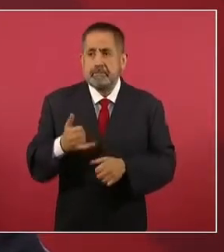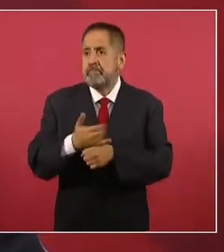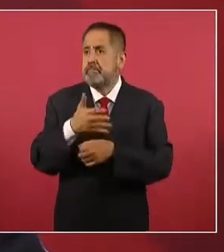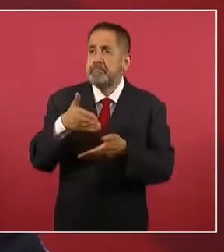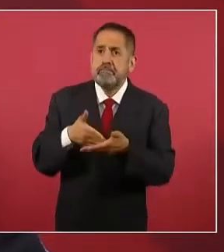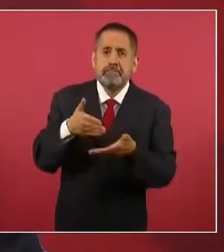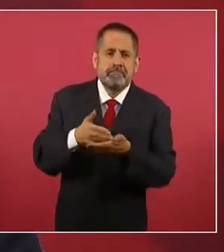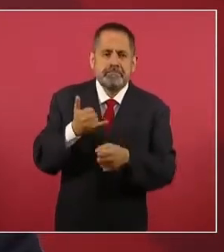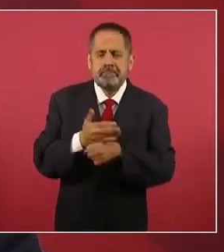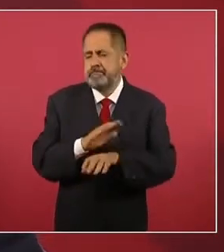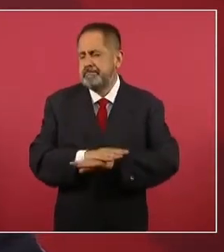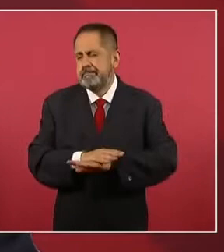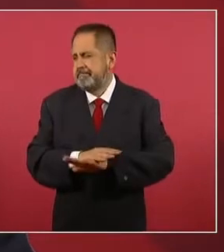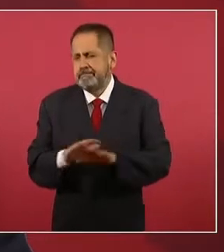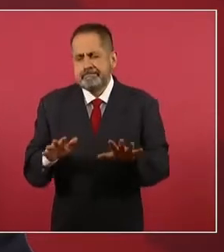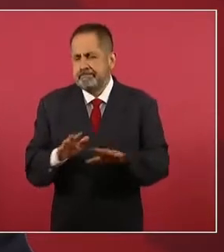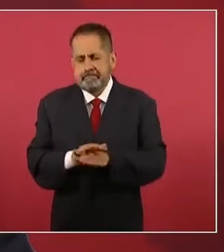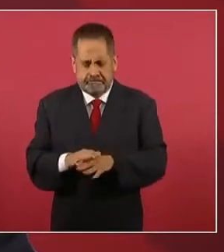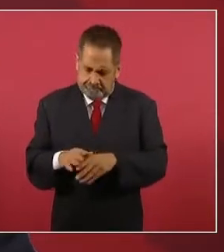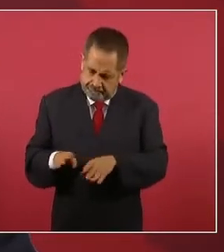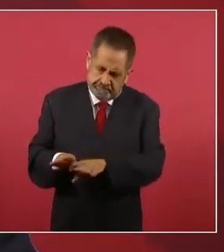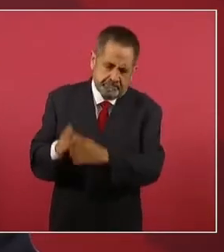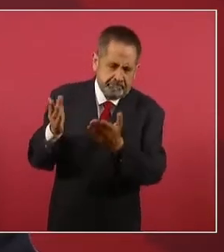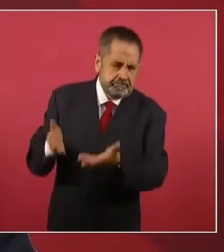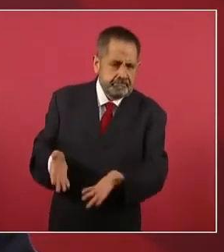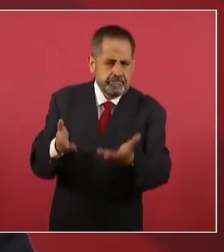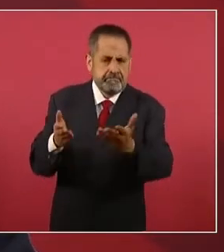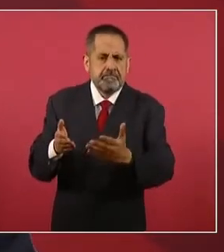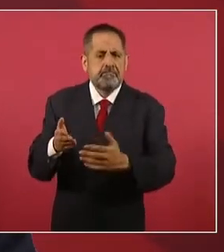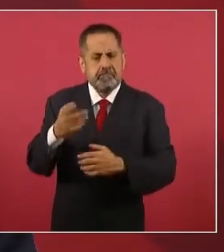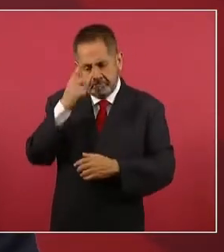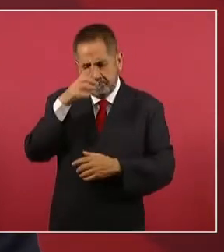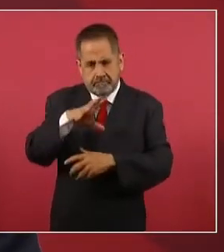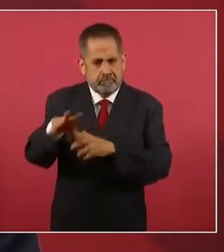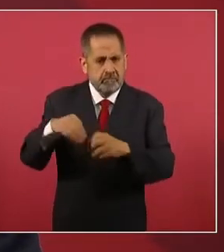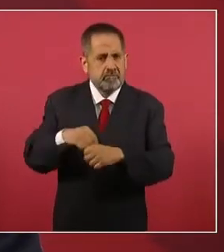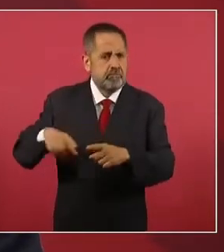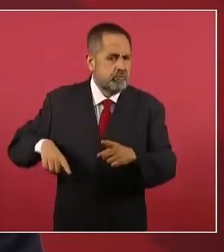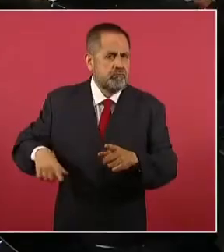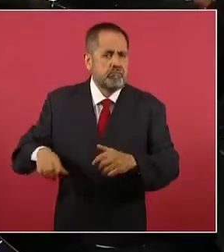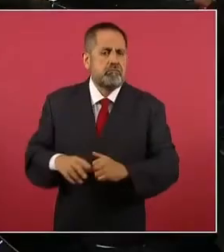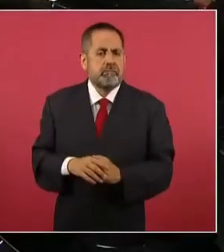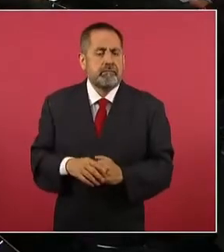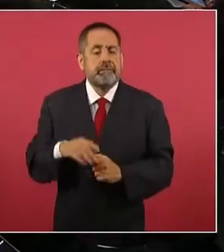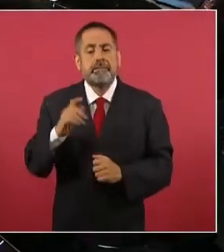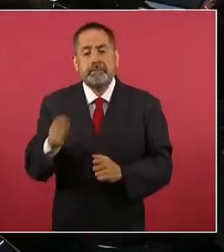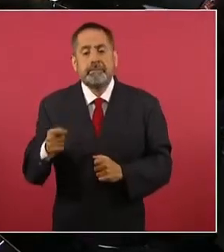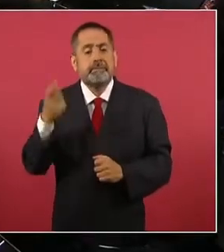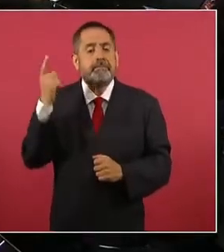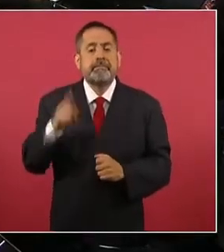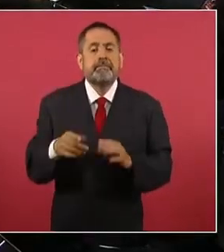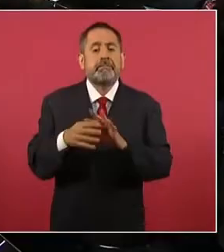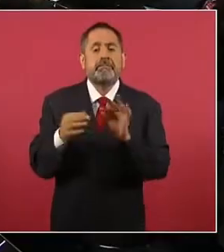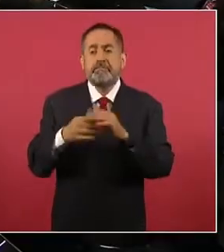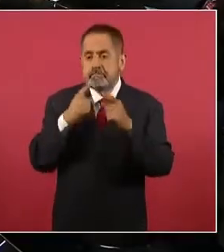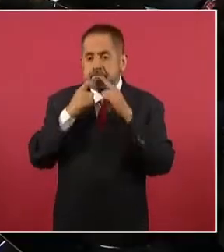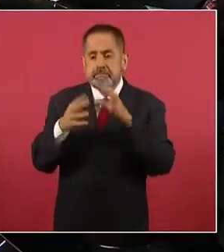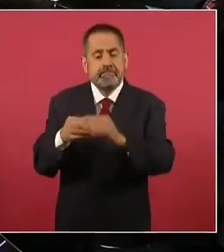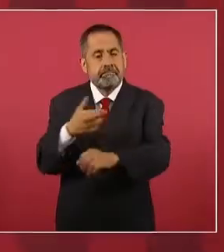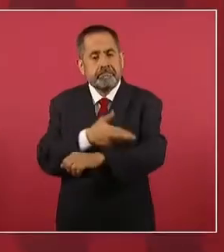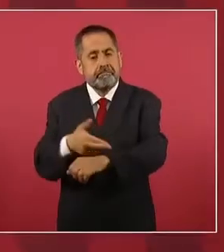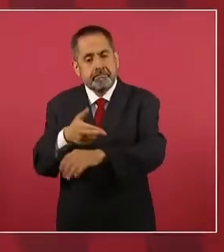obstáculos de ninguna institución del Estado, porque la instrucción que han